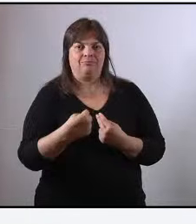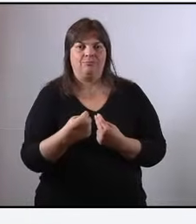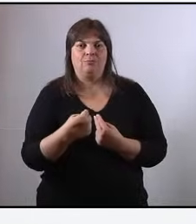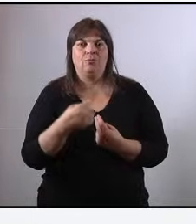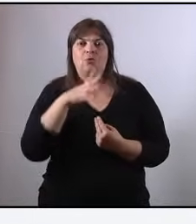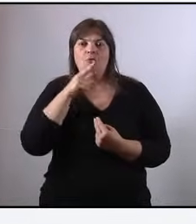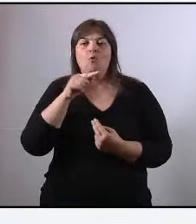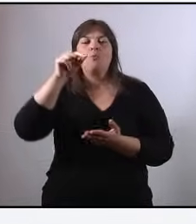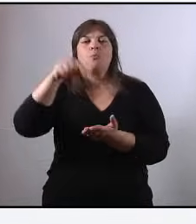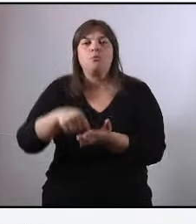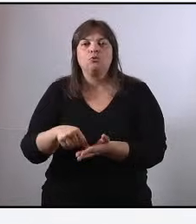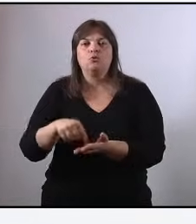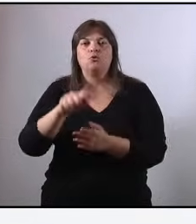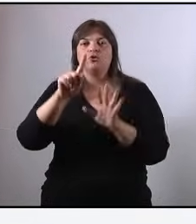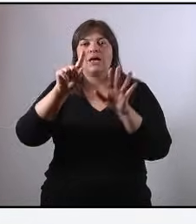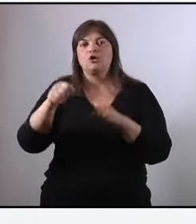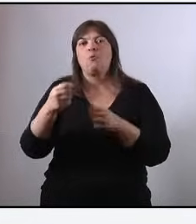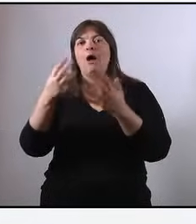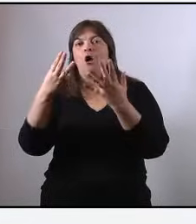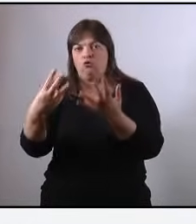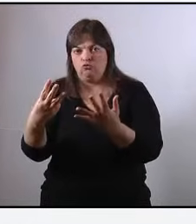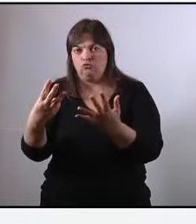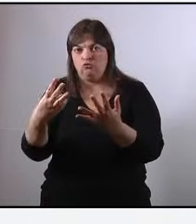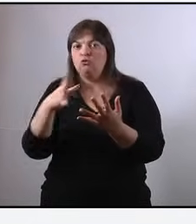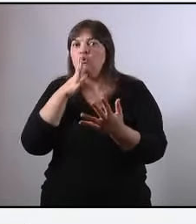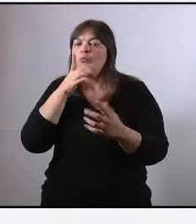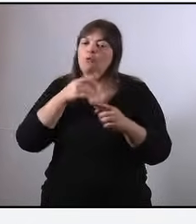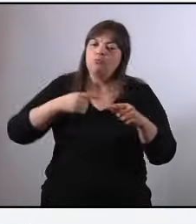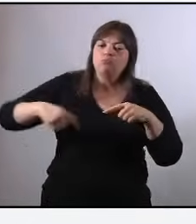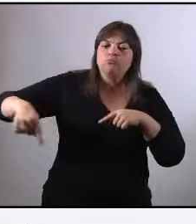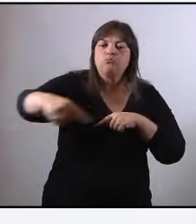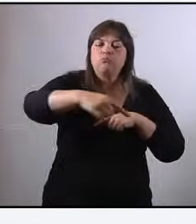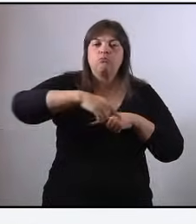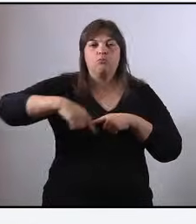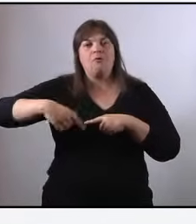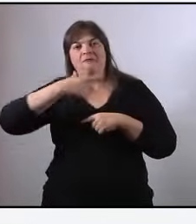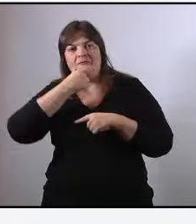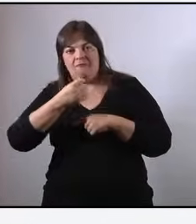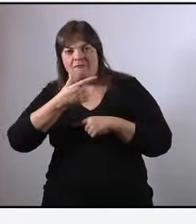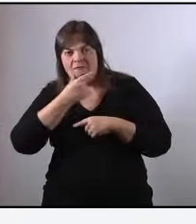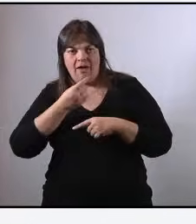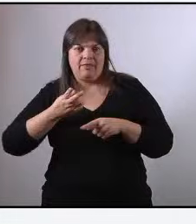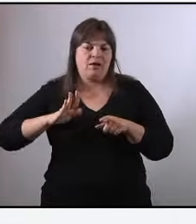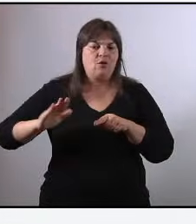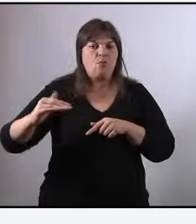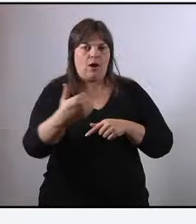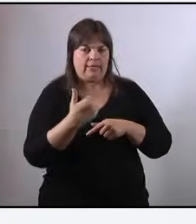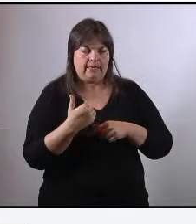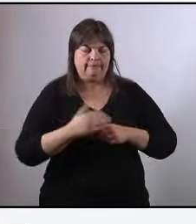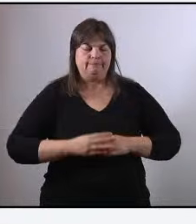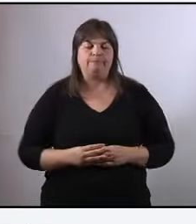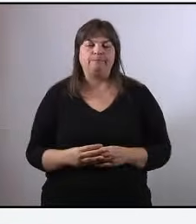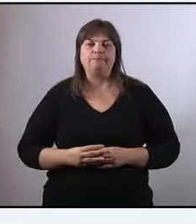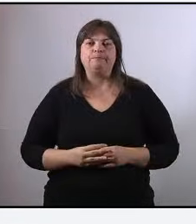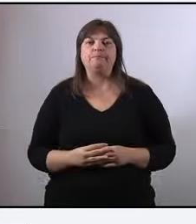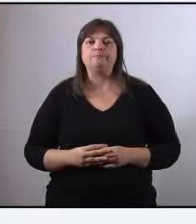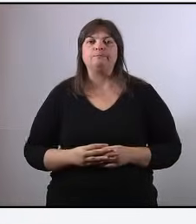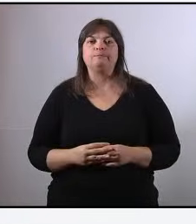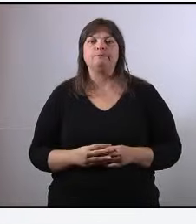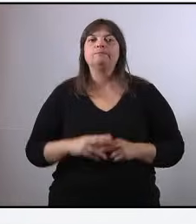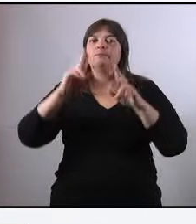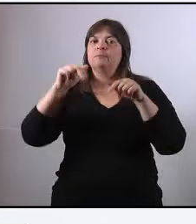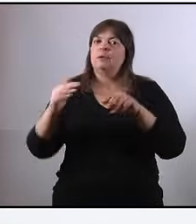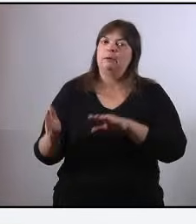punto kilométrico 6,8 para facilitar las maniobras de retorno. Cambiamos